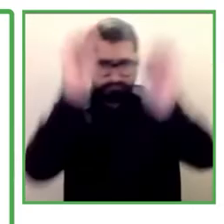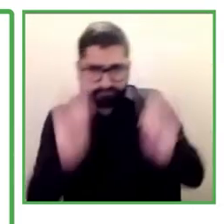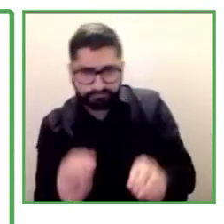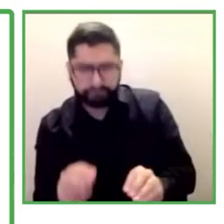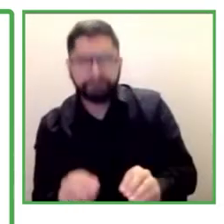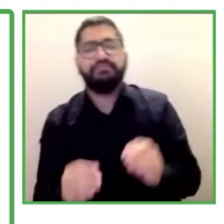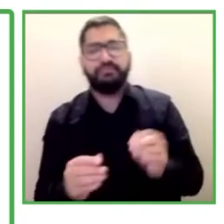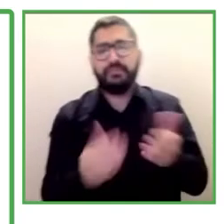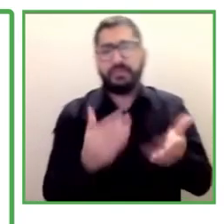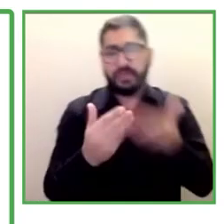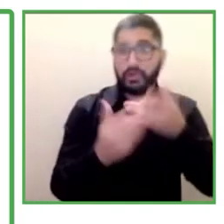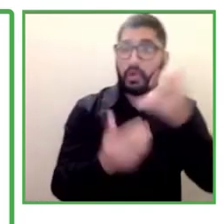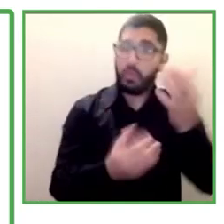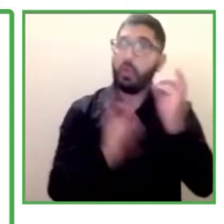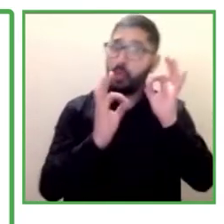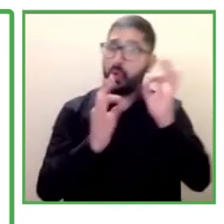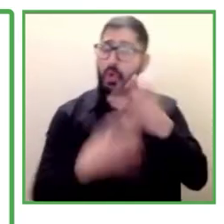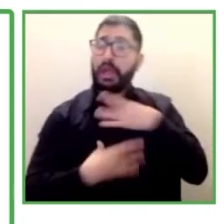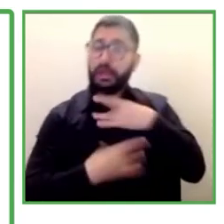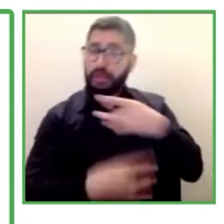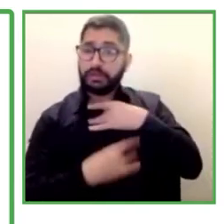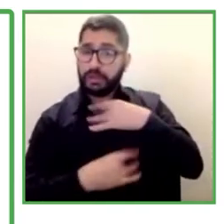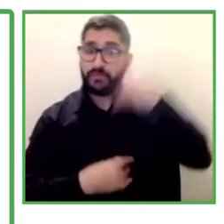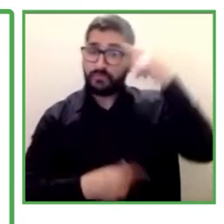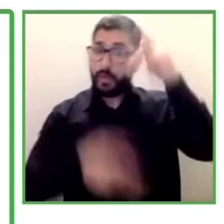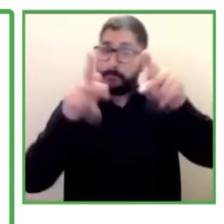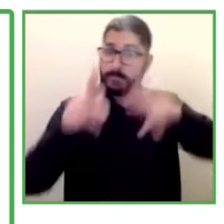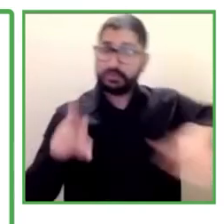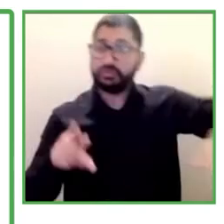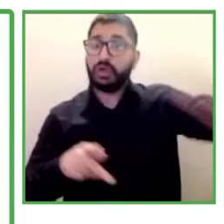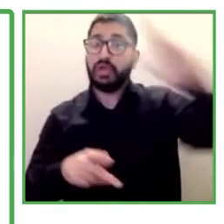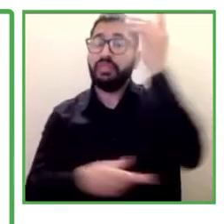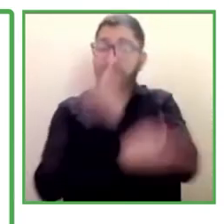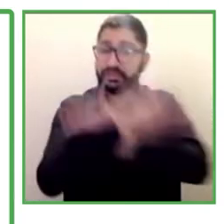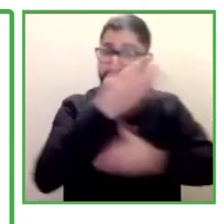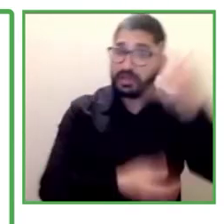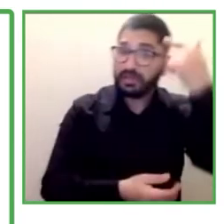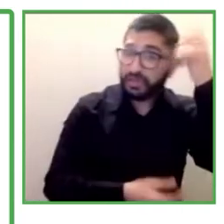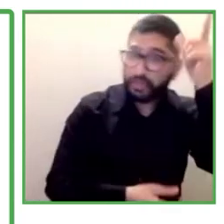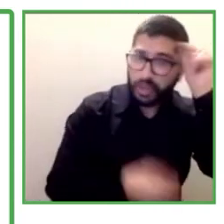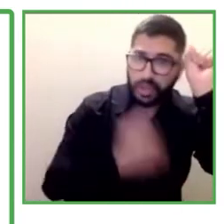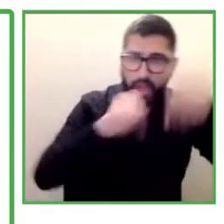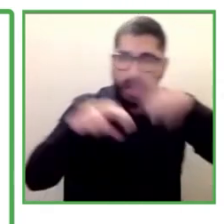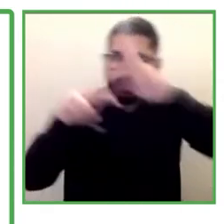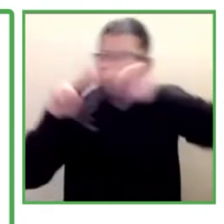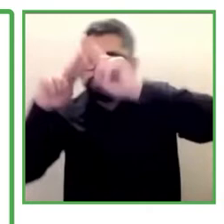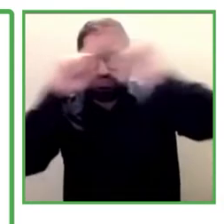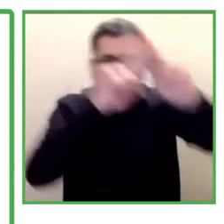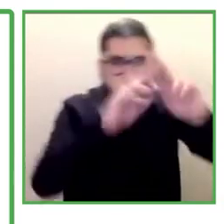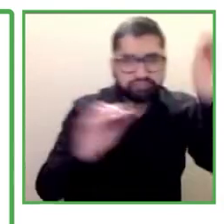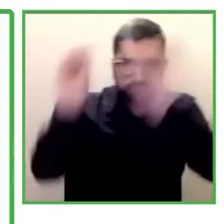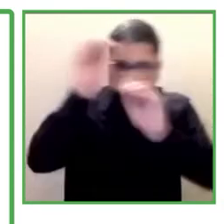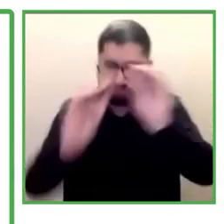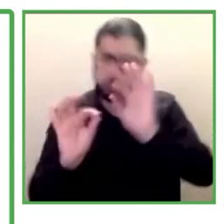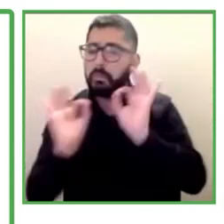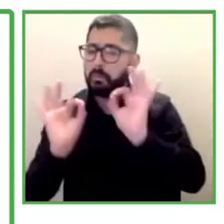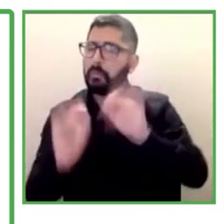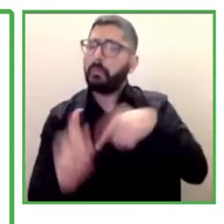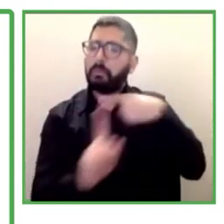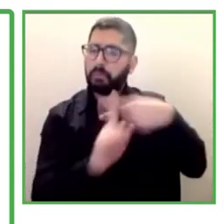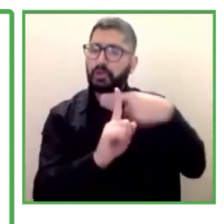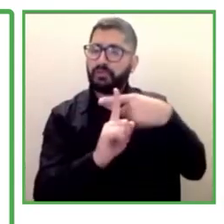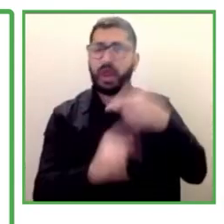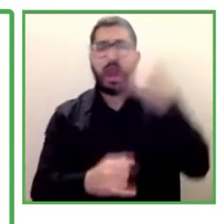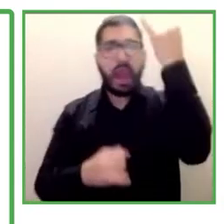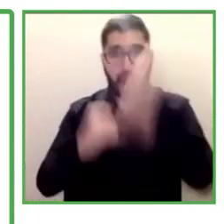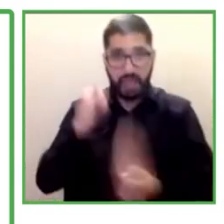intelectual participaban y utilizaban esta plataforma de formación. Y en los últimos dos años se ha